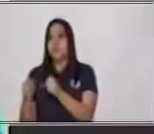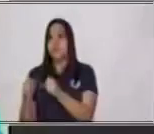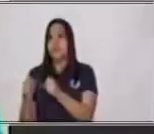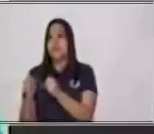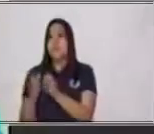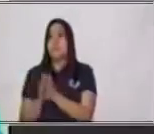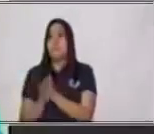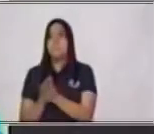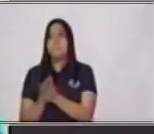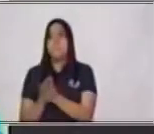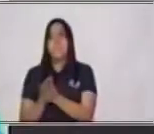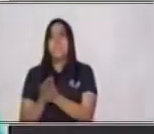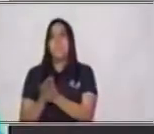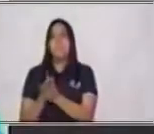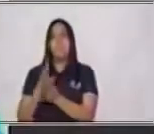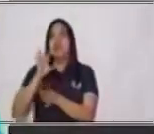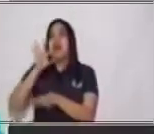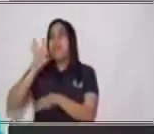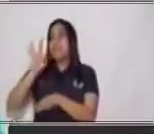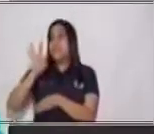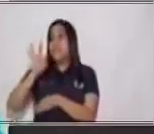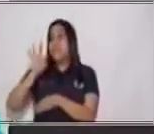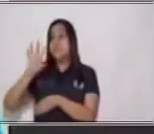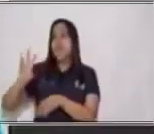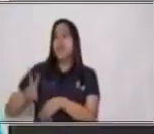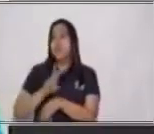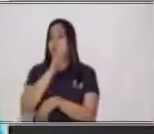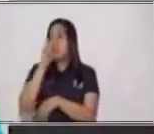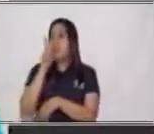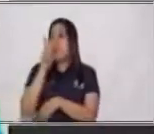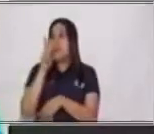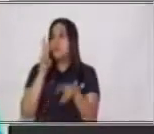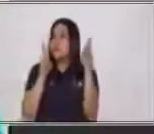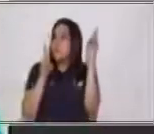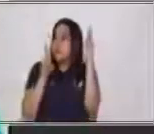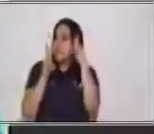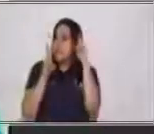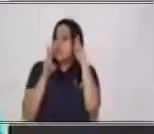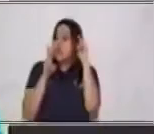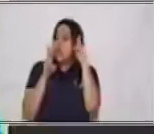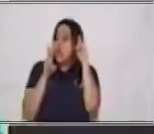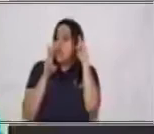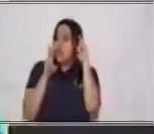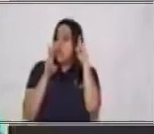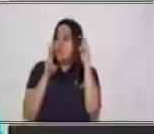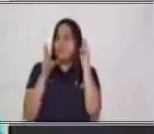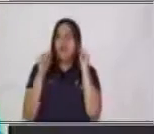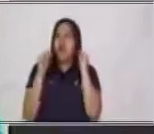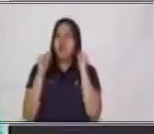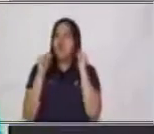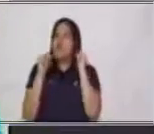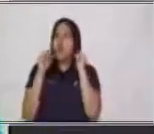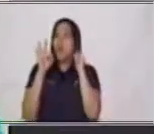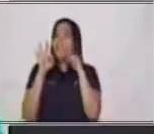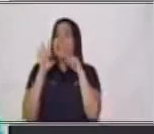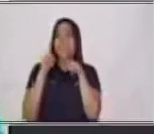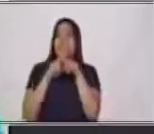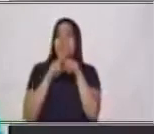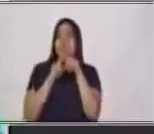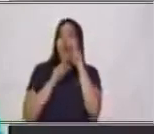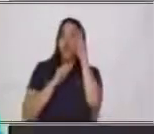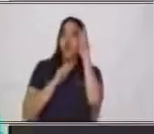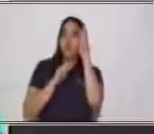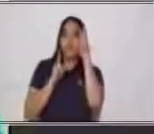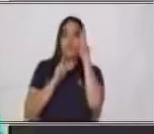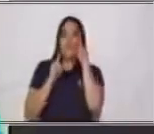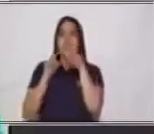así. 3 al cuadrado, recordamos el concepto de potencia, ¿verdad? No es 3 por 2,